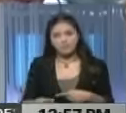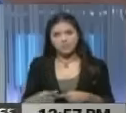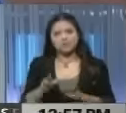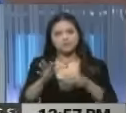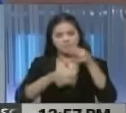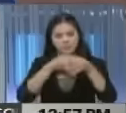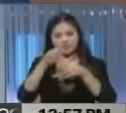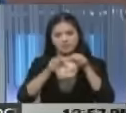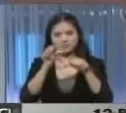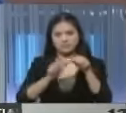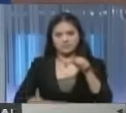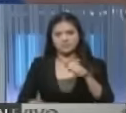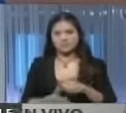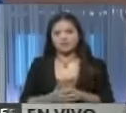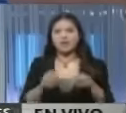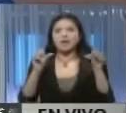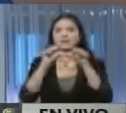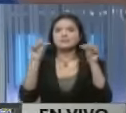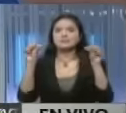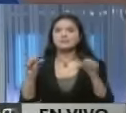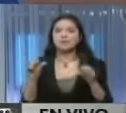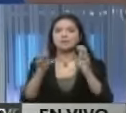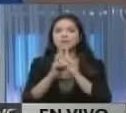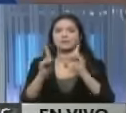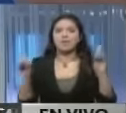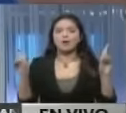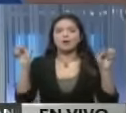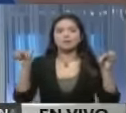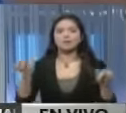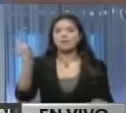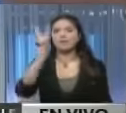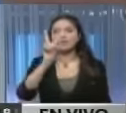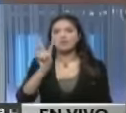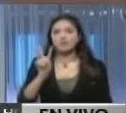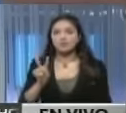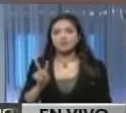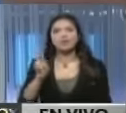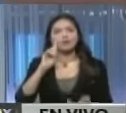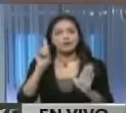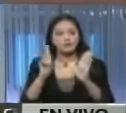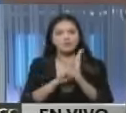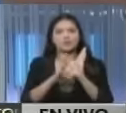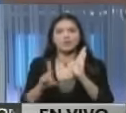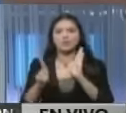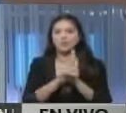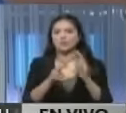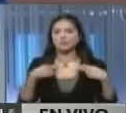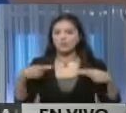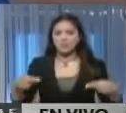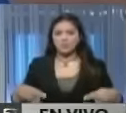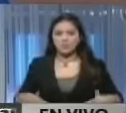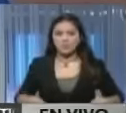esto. El sistema democrático en Venezuela, garantista de los derechos humanos, ha sido